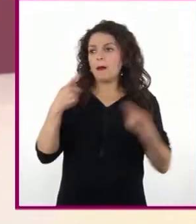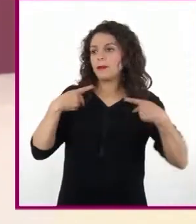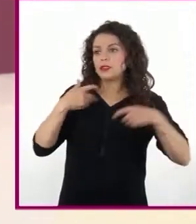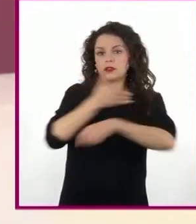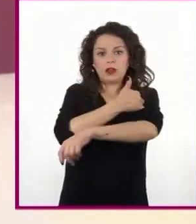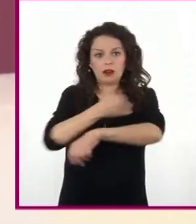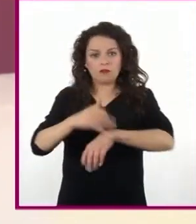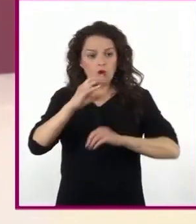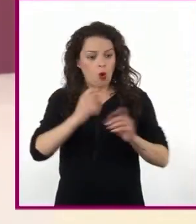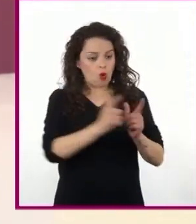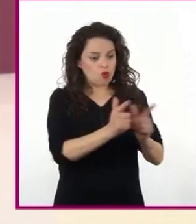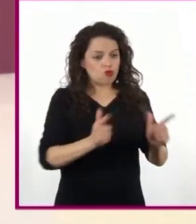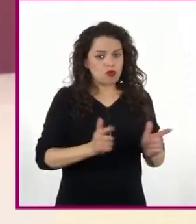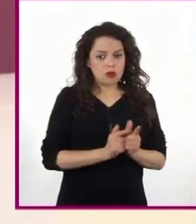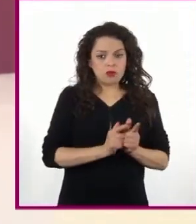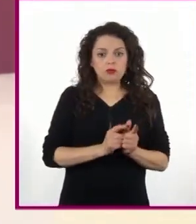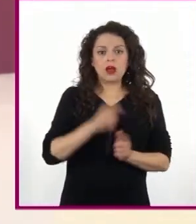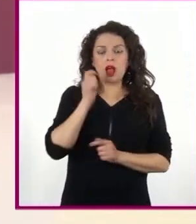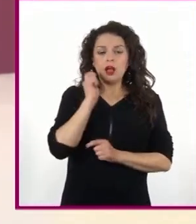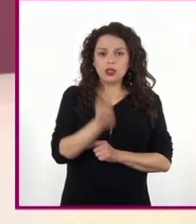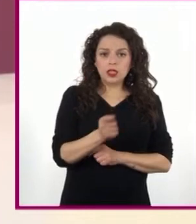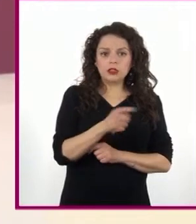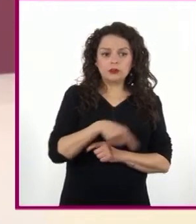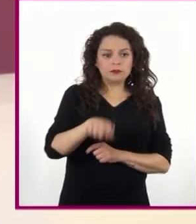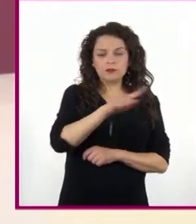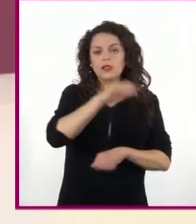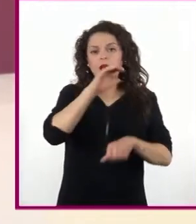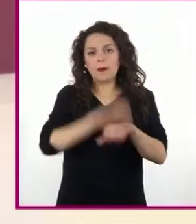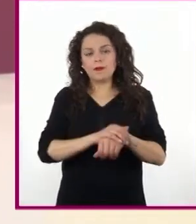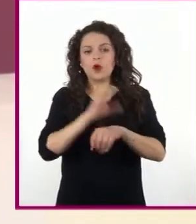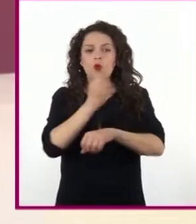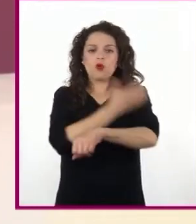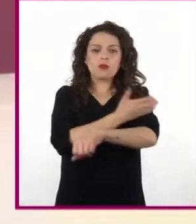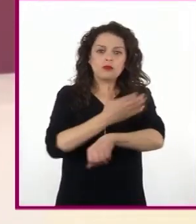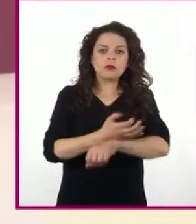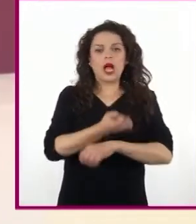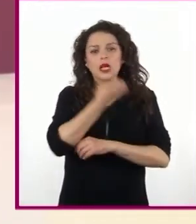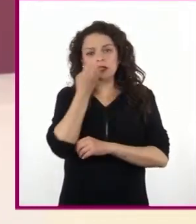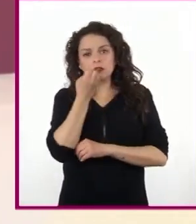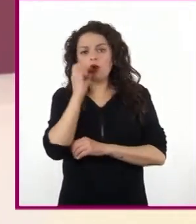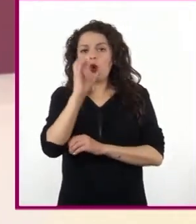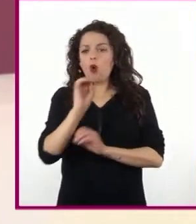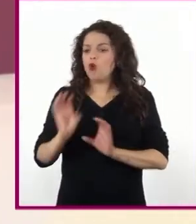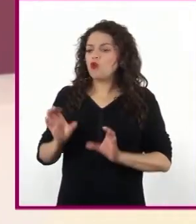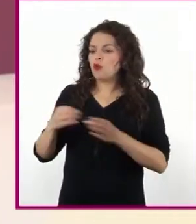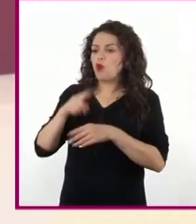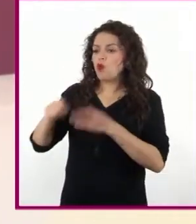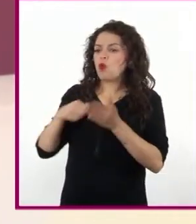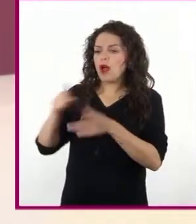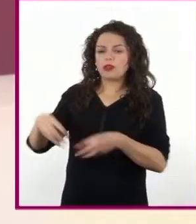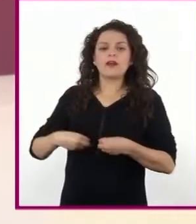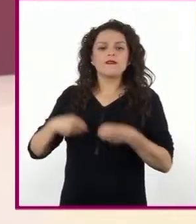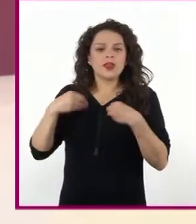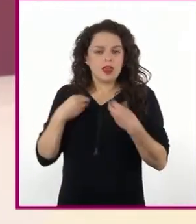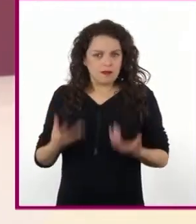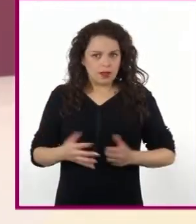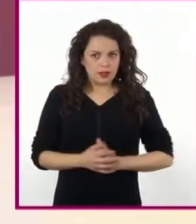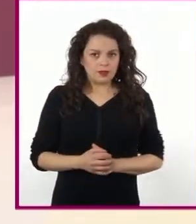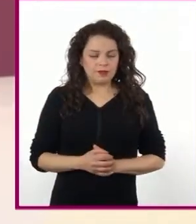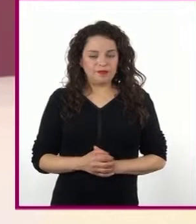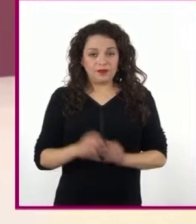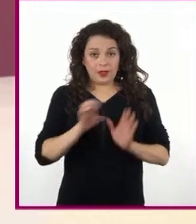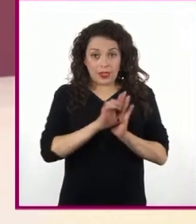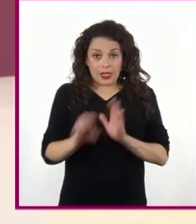grupos a los que pertenecen, compañeras o compañeros de la escuela o de su comunidad. Por ejemplo,